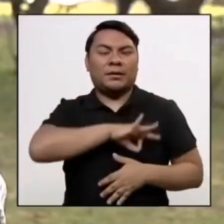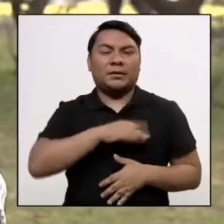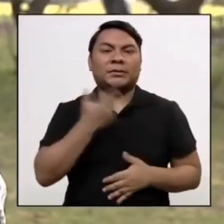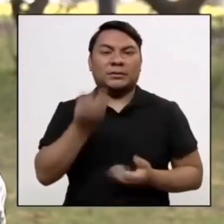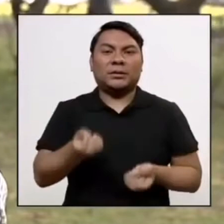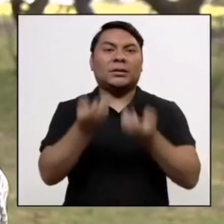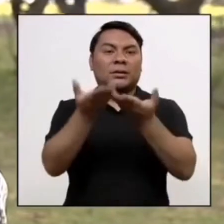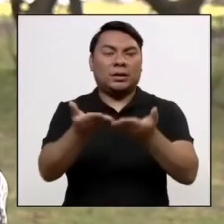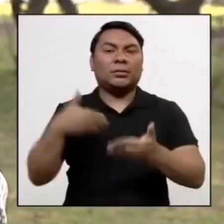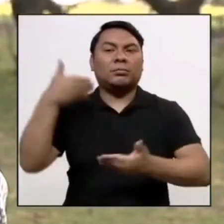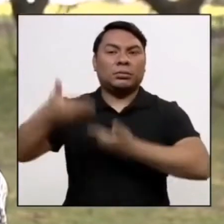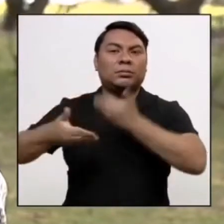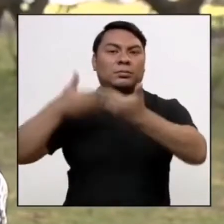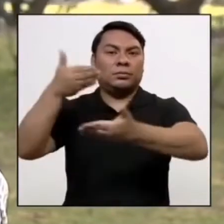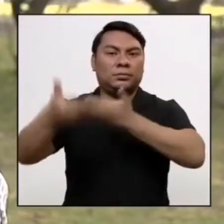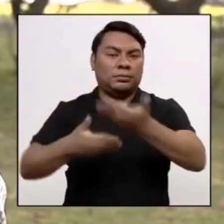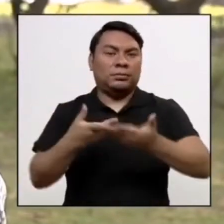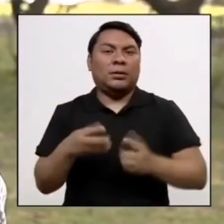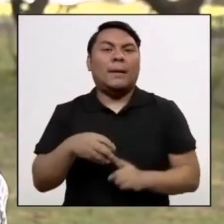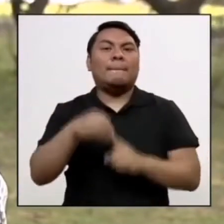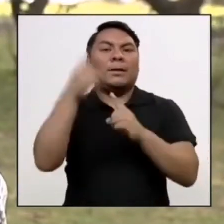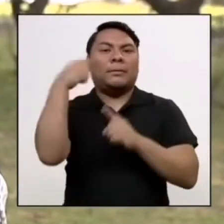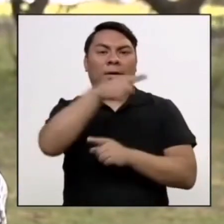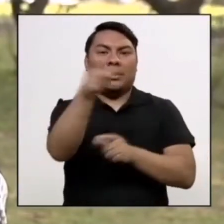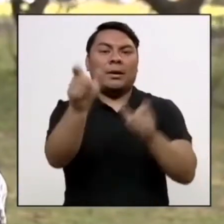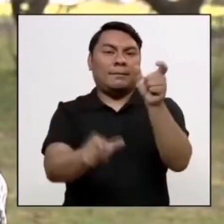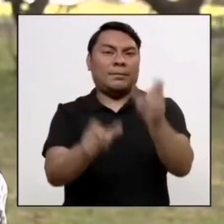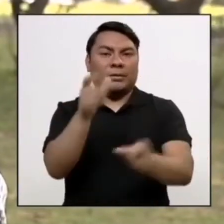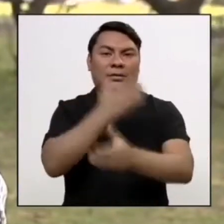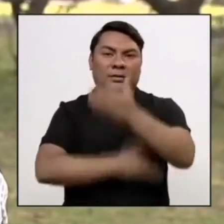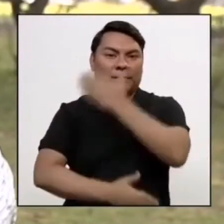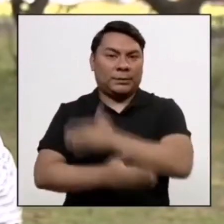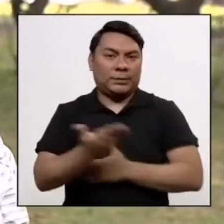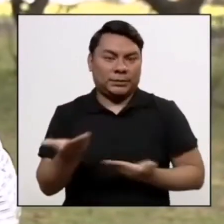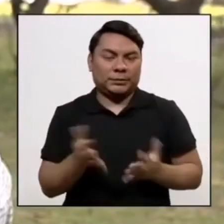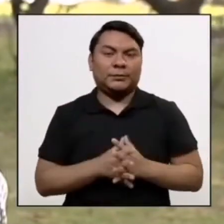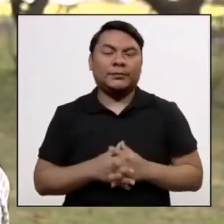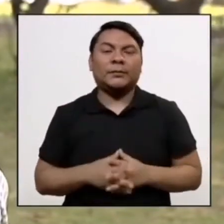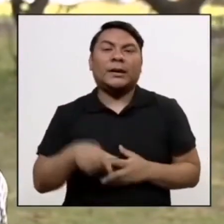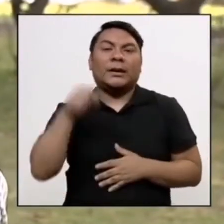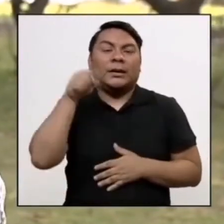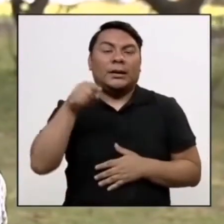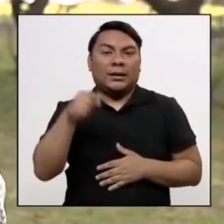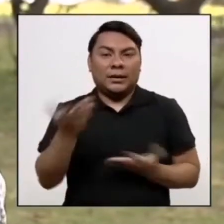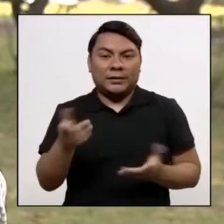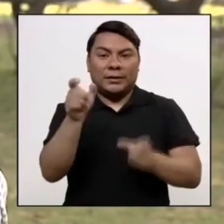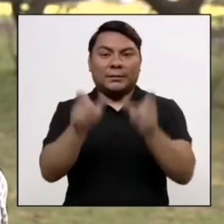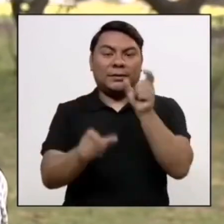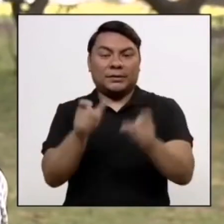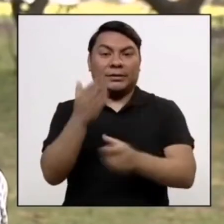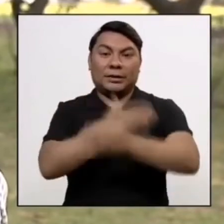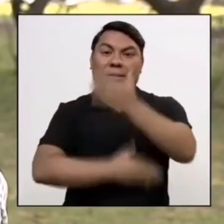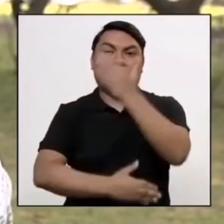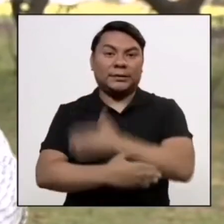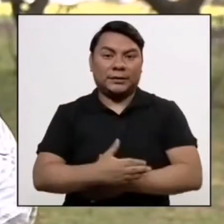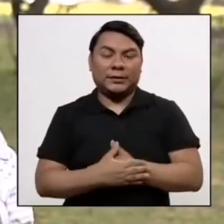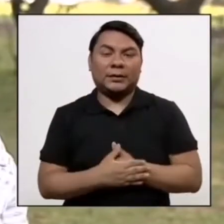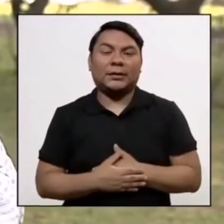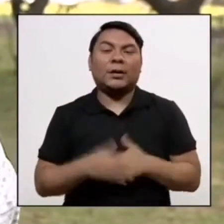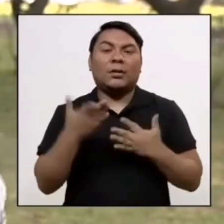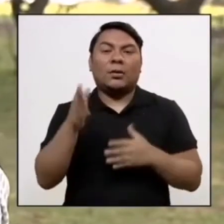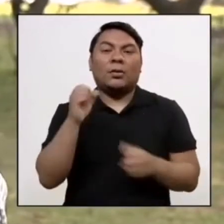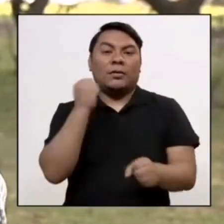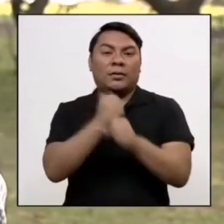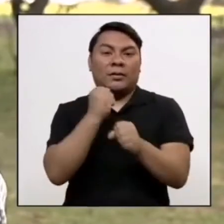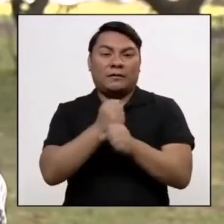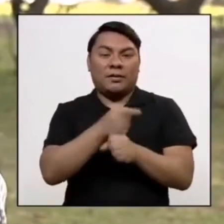y se repiten de manera especial para las personas con habilidades diferentes, ¿no? En ese sentido, las personas con habilidades diferentes o el